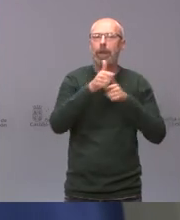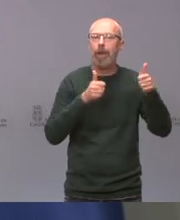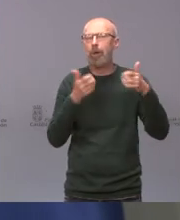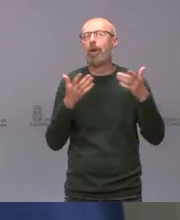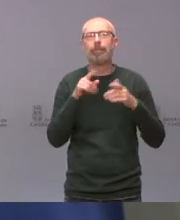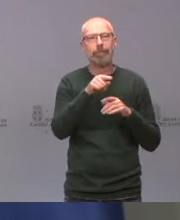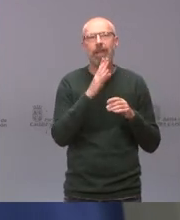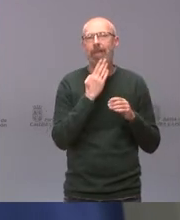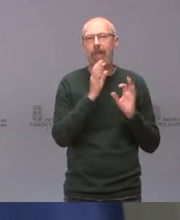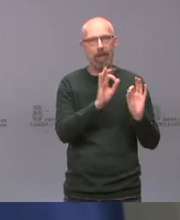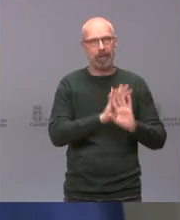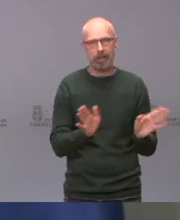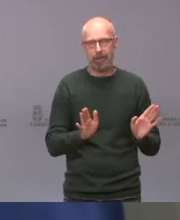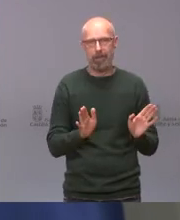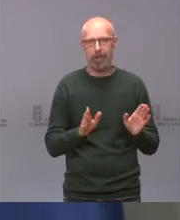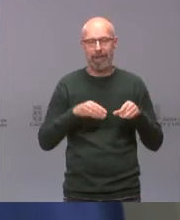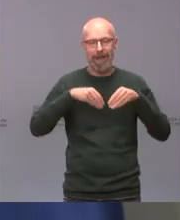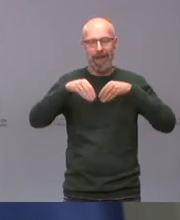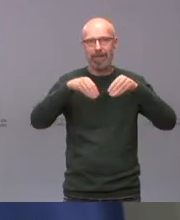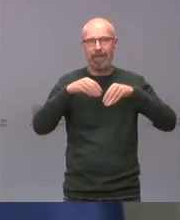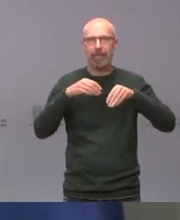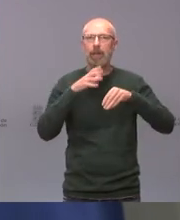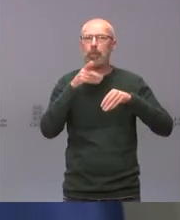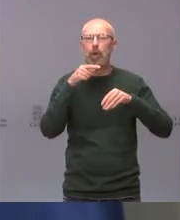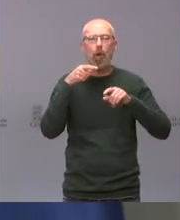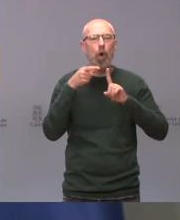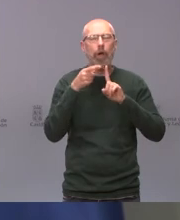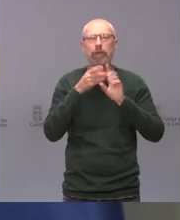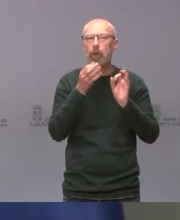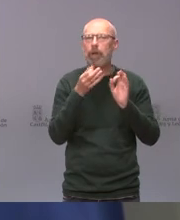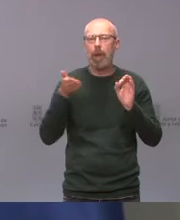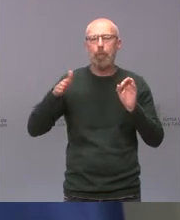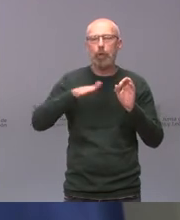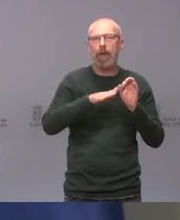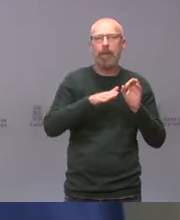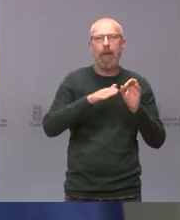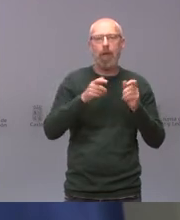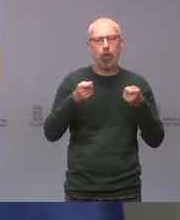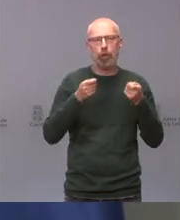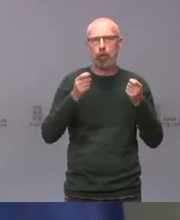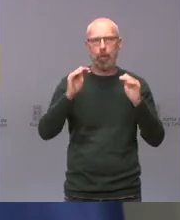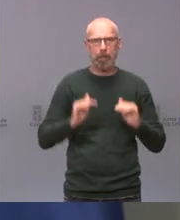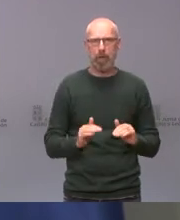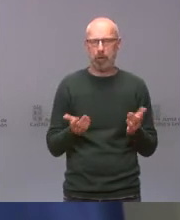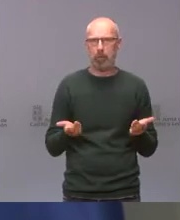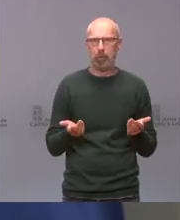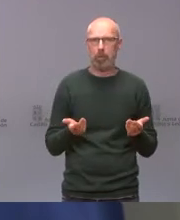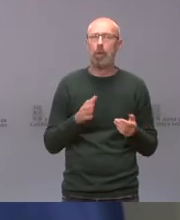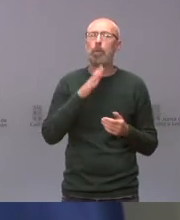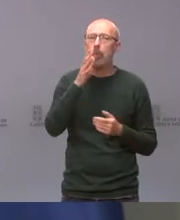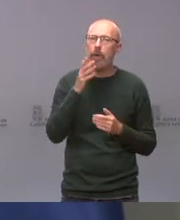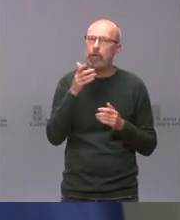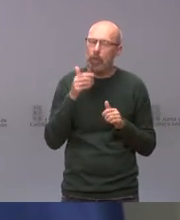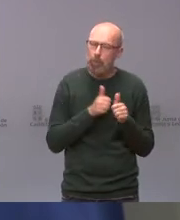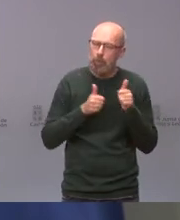el porqué de la estrategia es disminuir lo más rápidamente la mortalidad. Por eso se dirige a segmentos de población mayor, porque